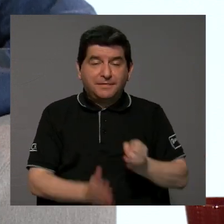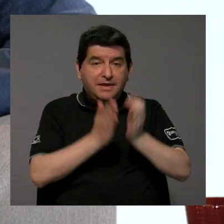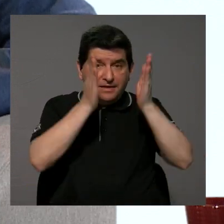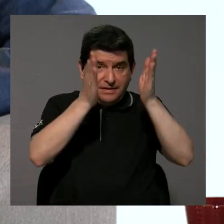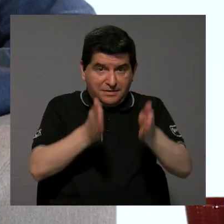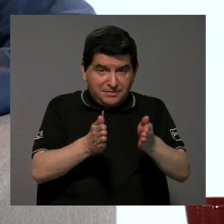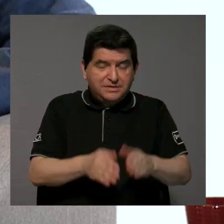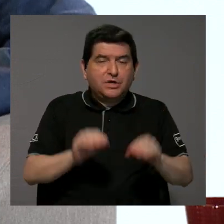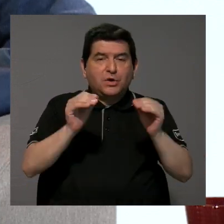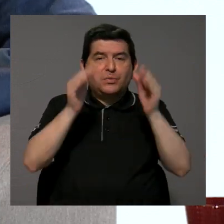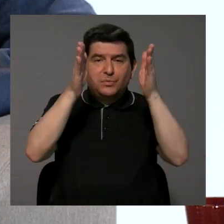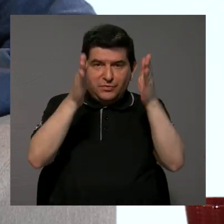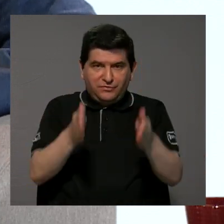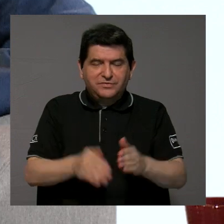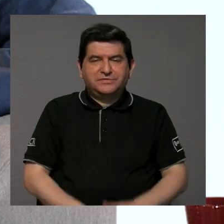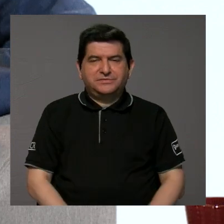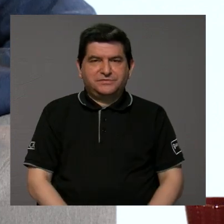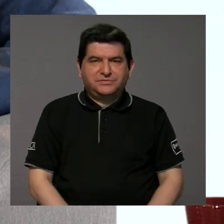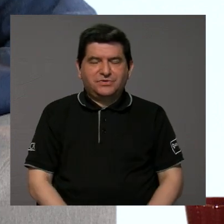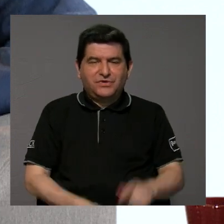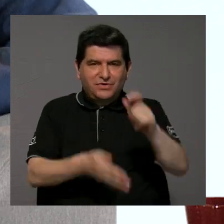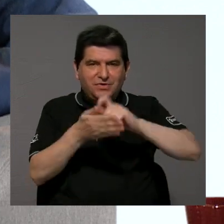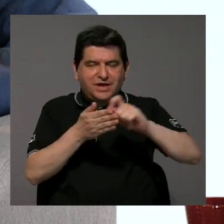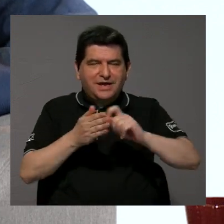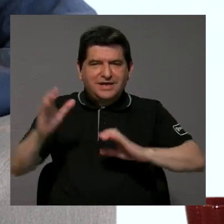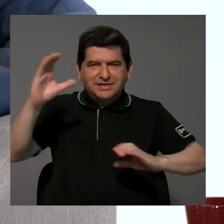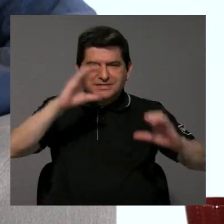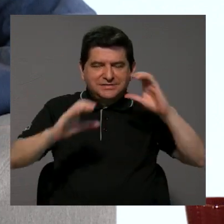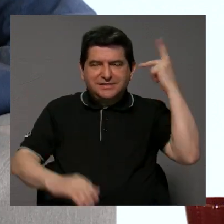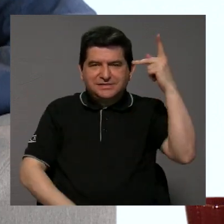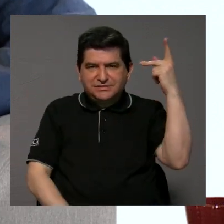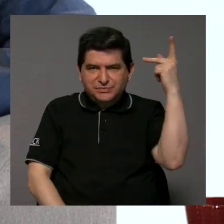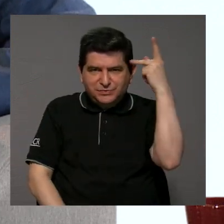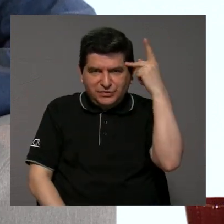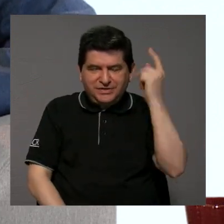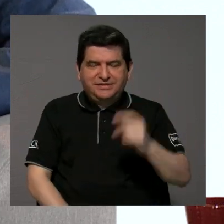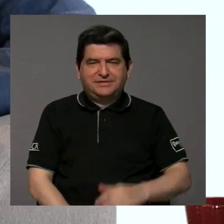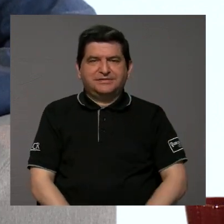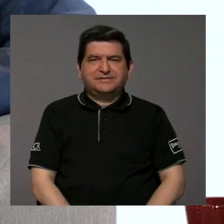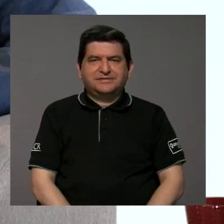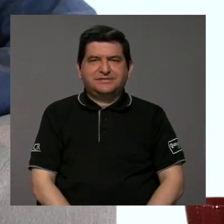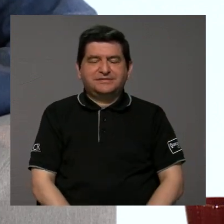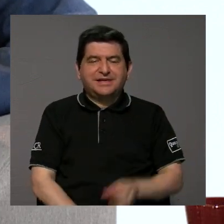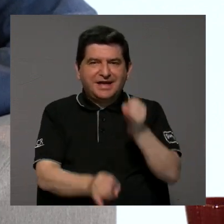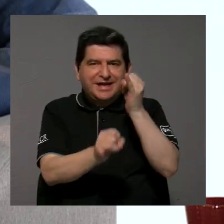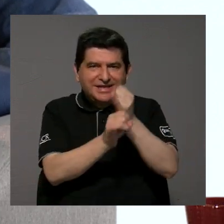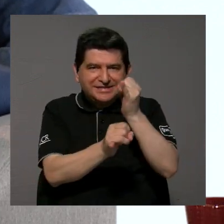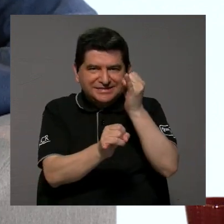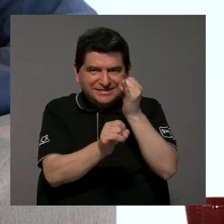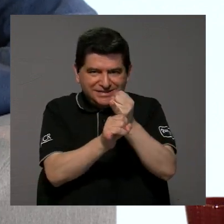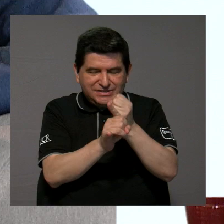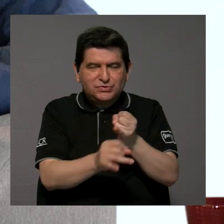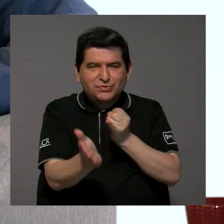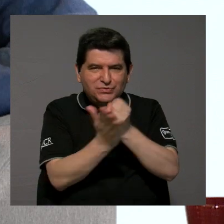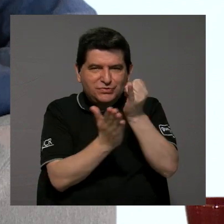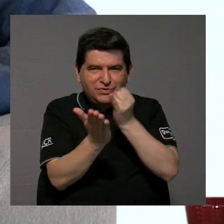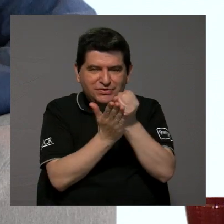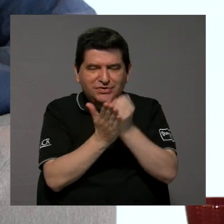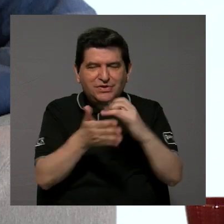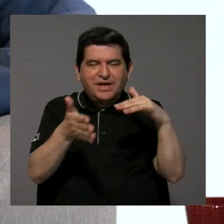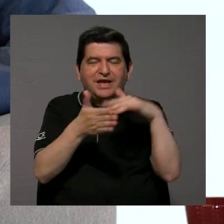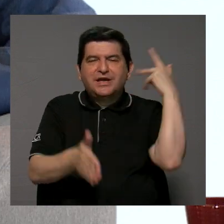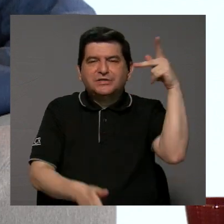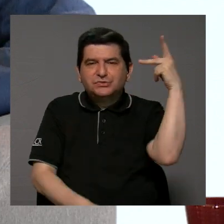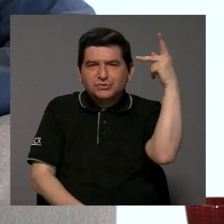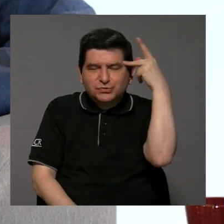es investigadora y docente de la Escuela de Ciencias Políticas del Instituto de